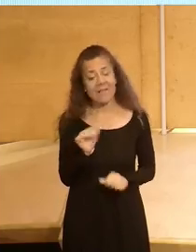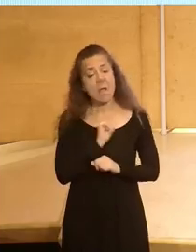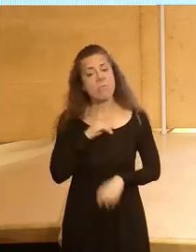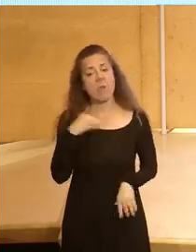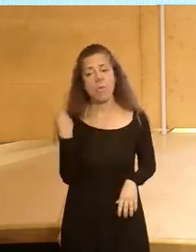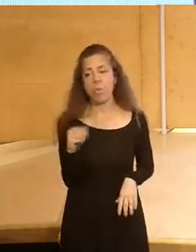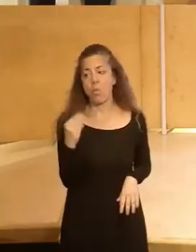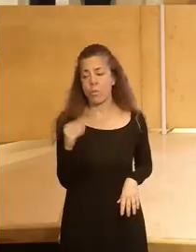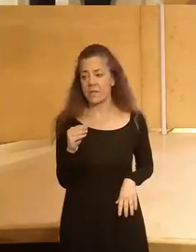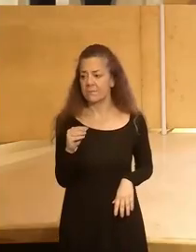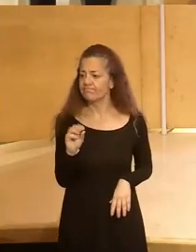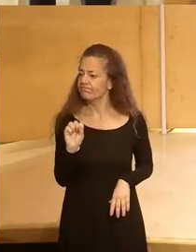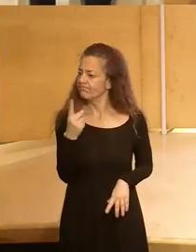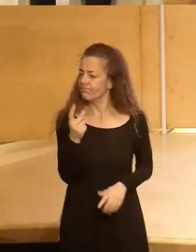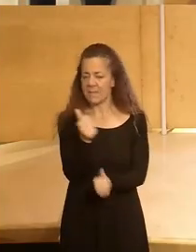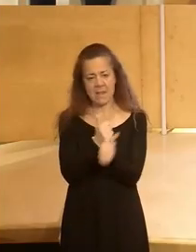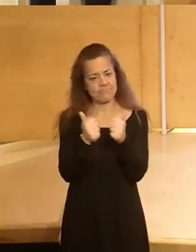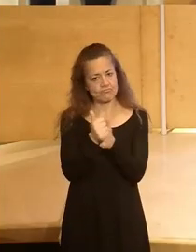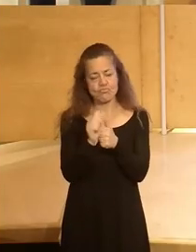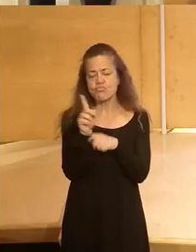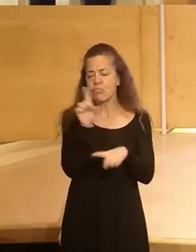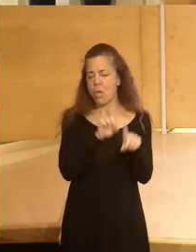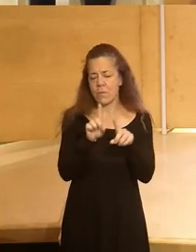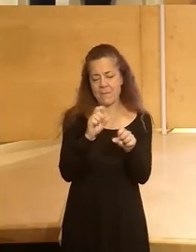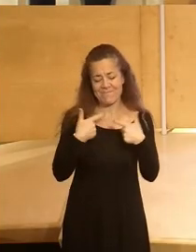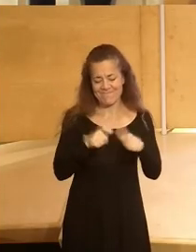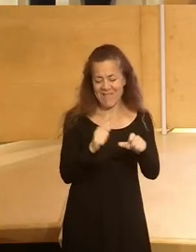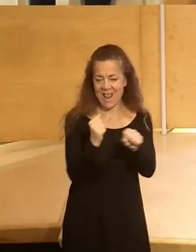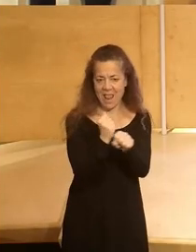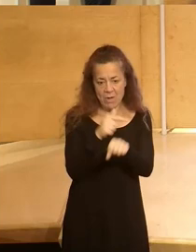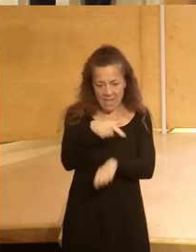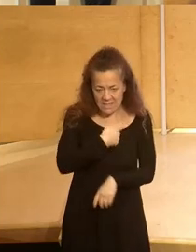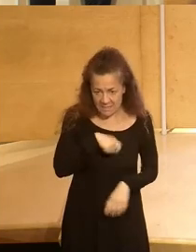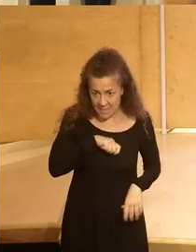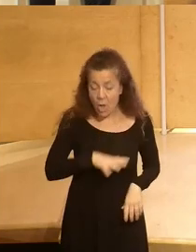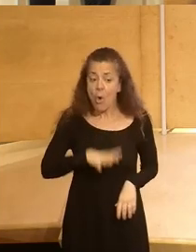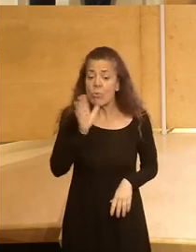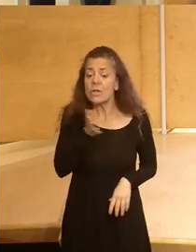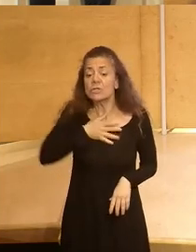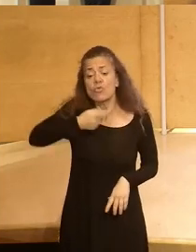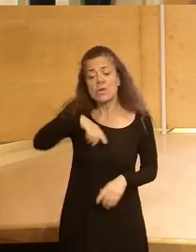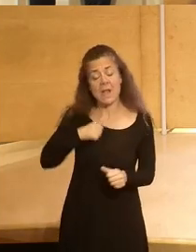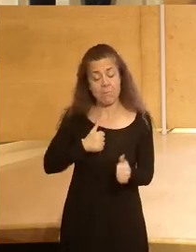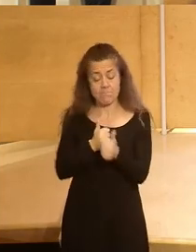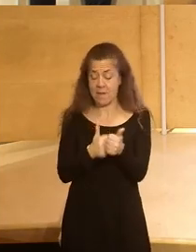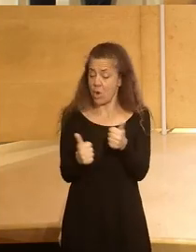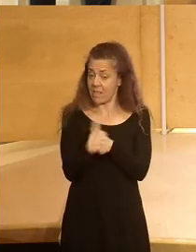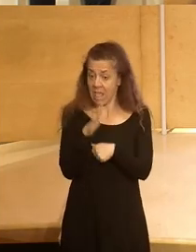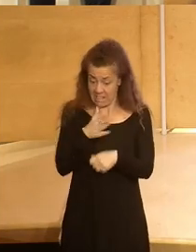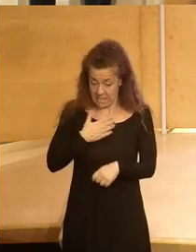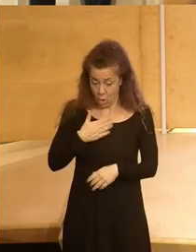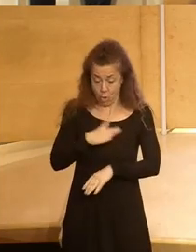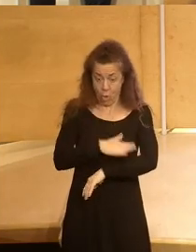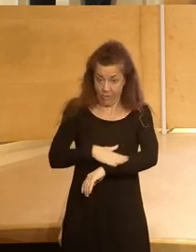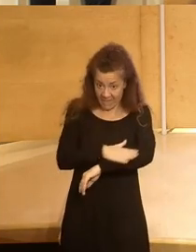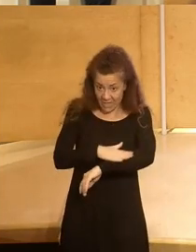juvenil es el primer problema que tenemos en el mercado laboral español y por eso nuestra prioridad desde luego como gobierno tiene